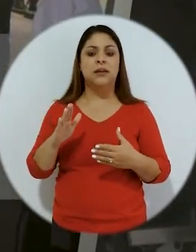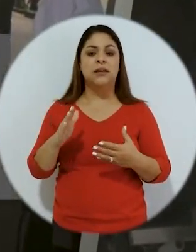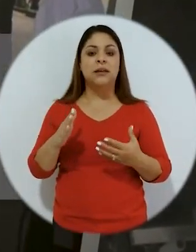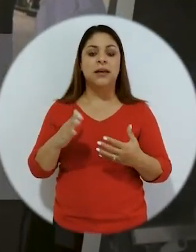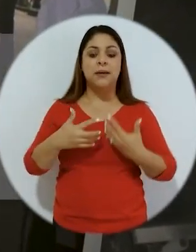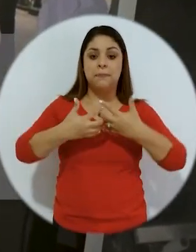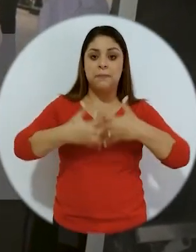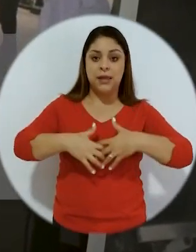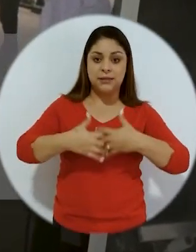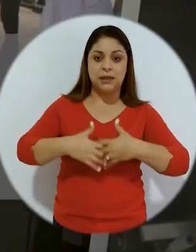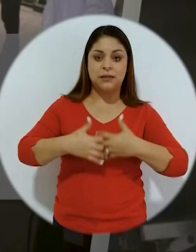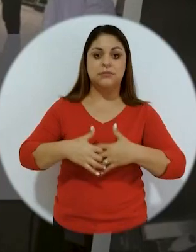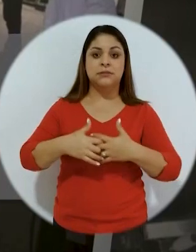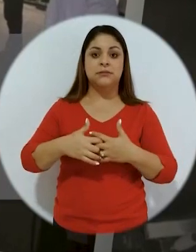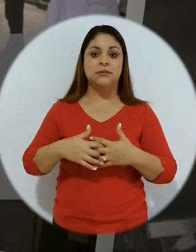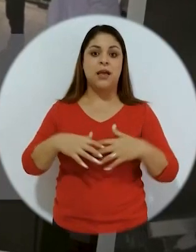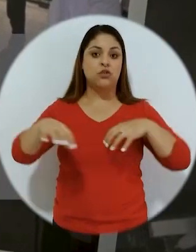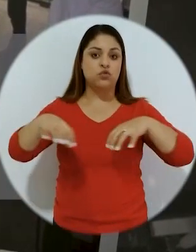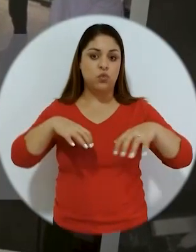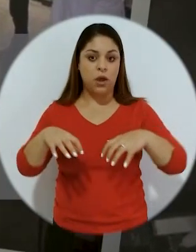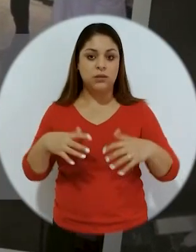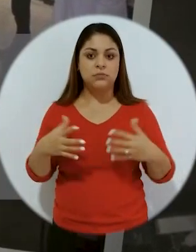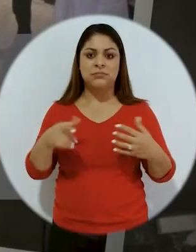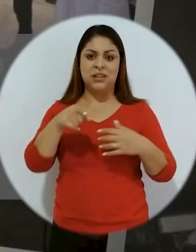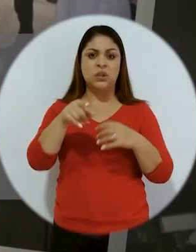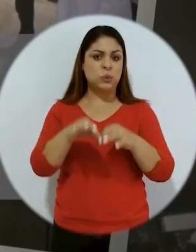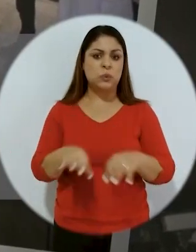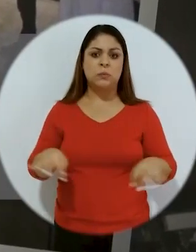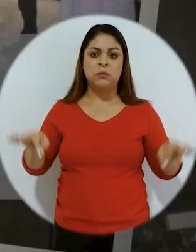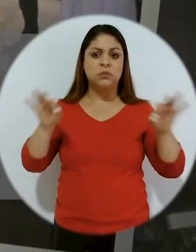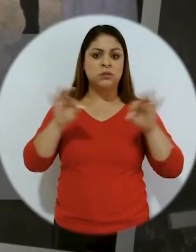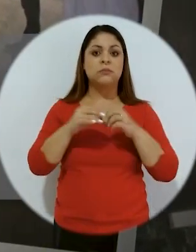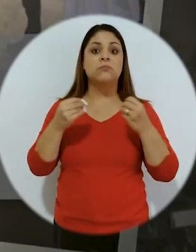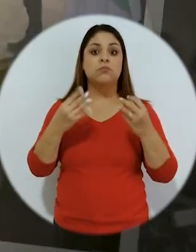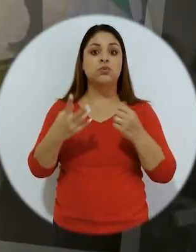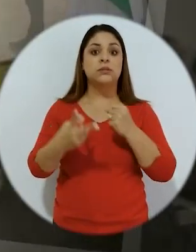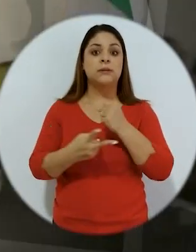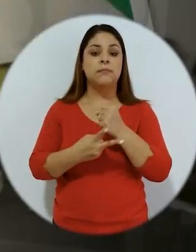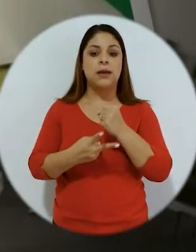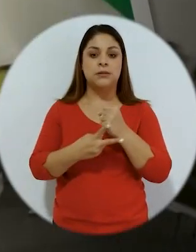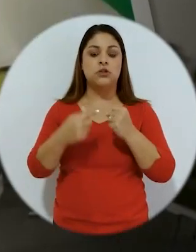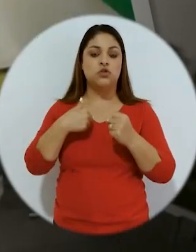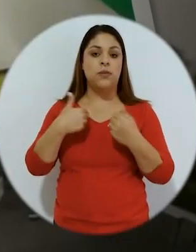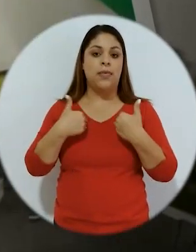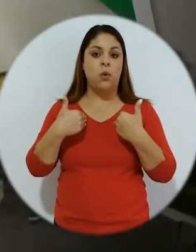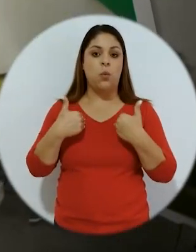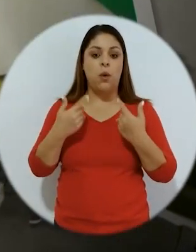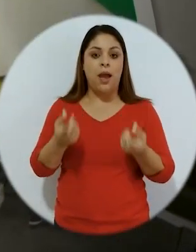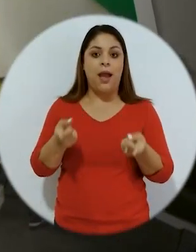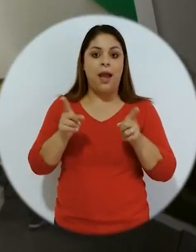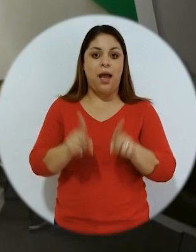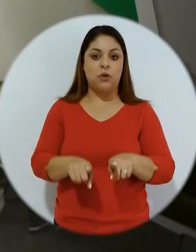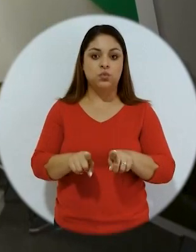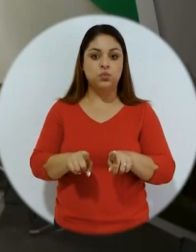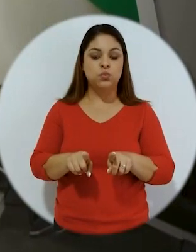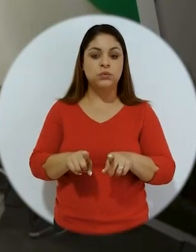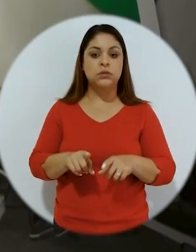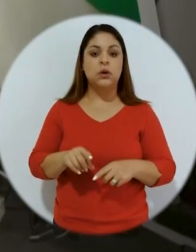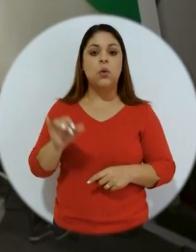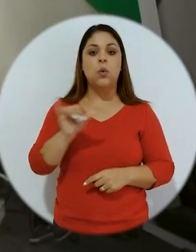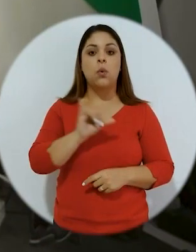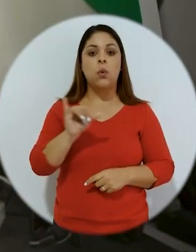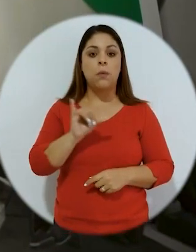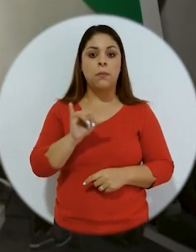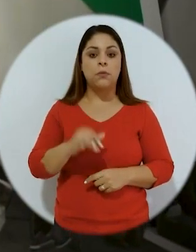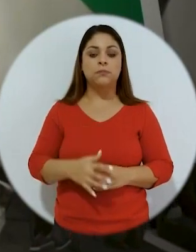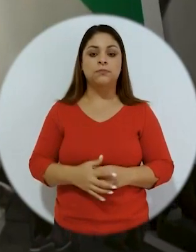del capital accionario de la empresa, si es una empresa. Eso es importantísimo, y muchas veces hemos encontrado casos, no